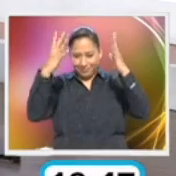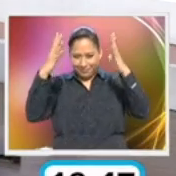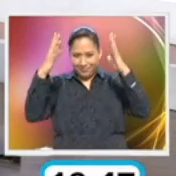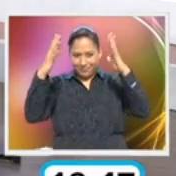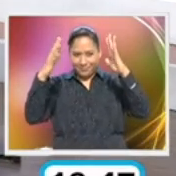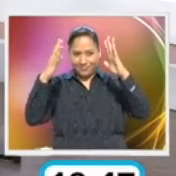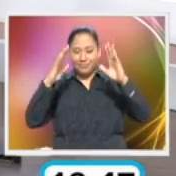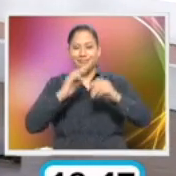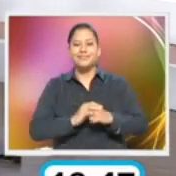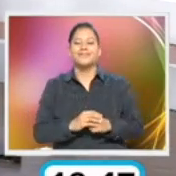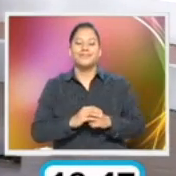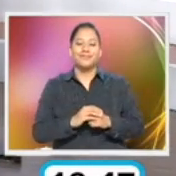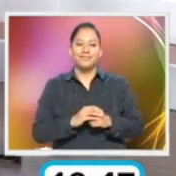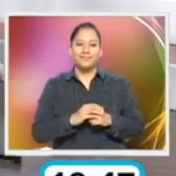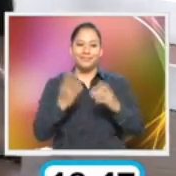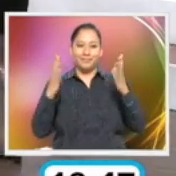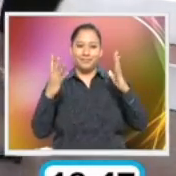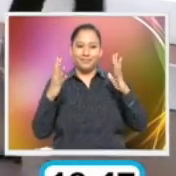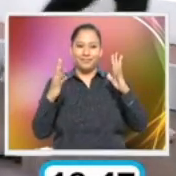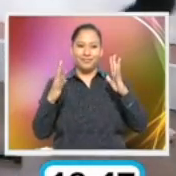escuchar sus canciones. Gracias.